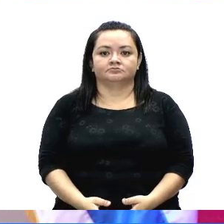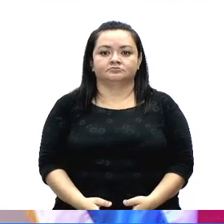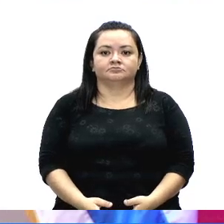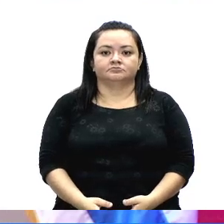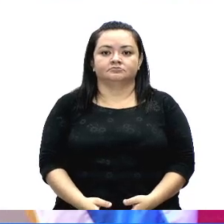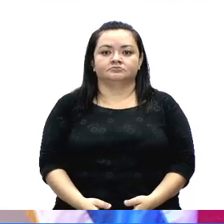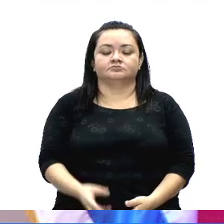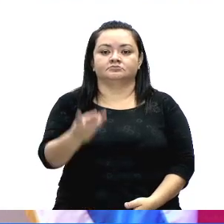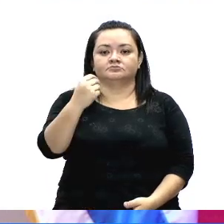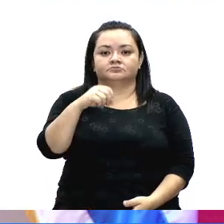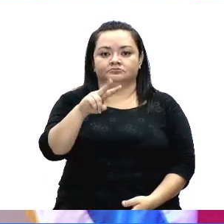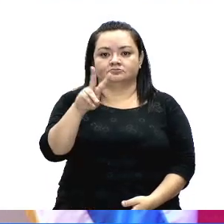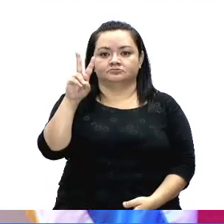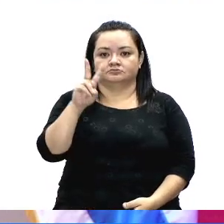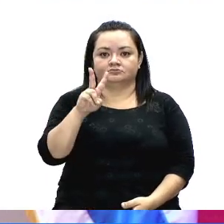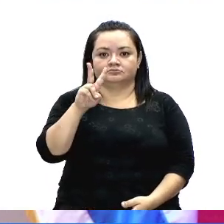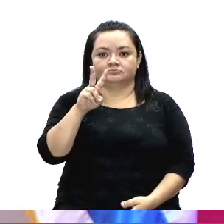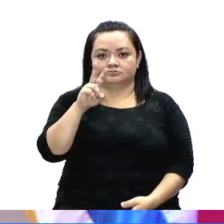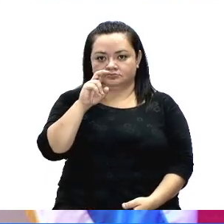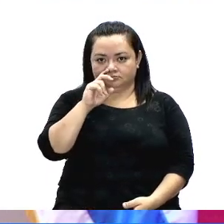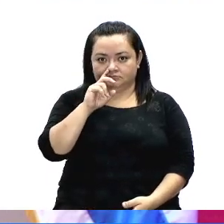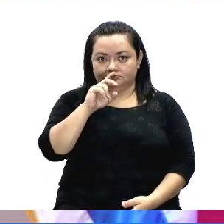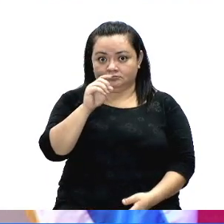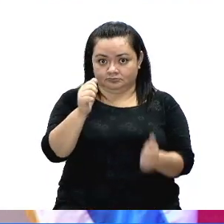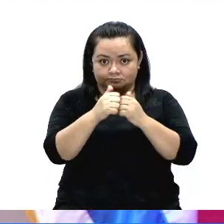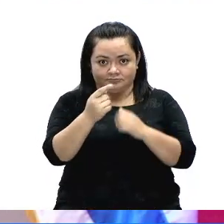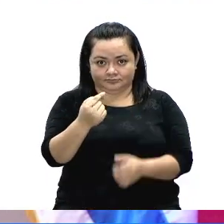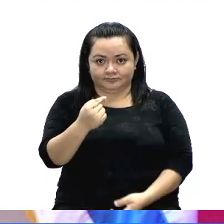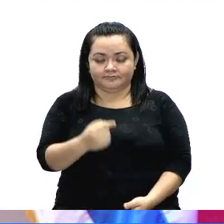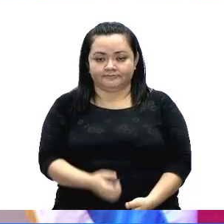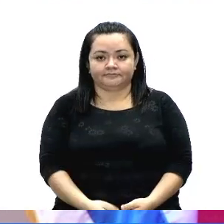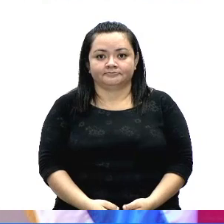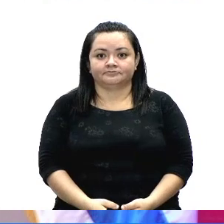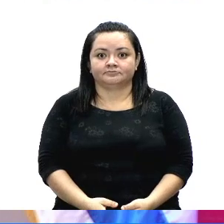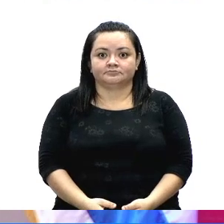número 2 está conmigo hermano